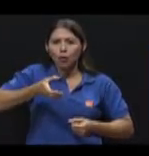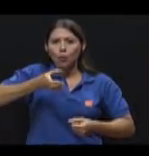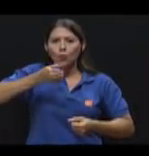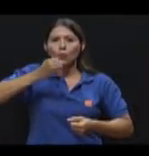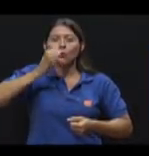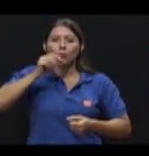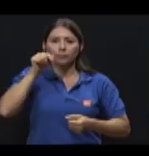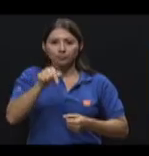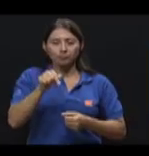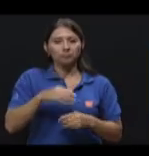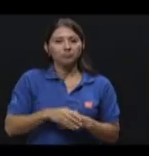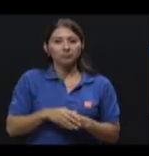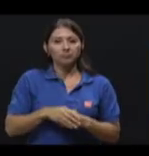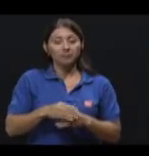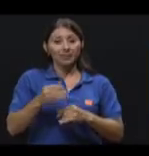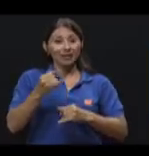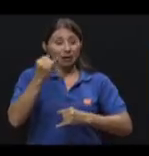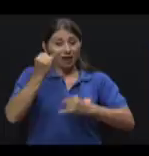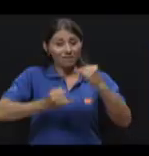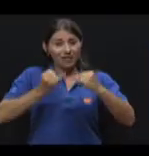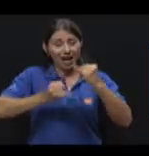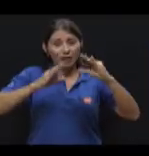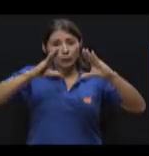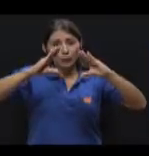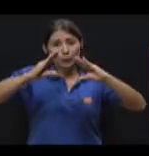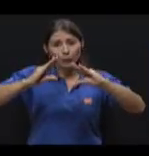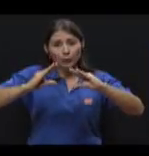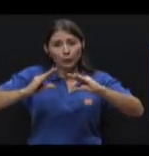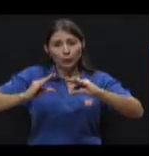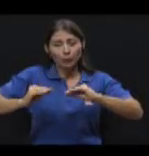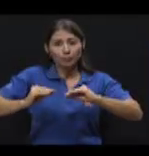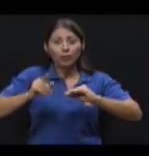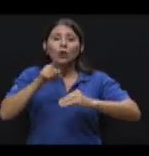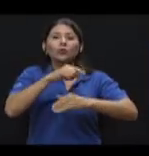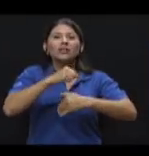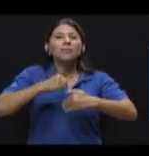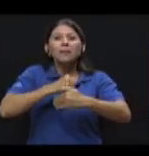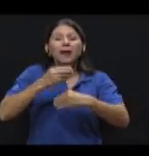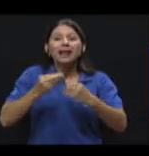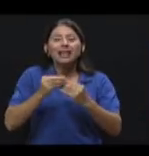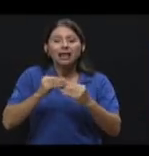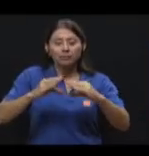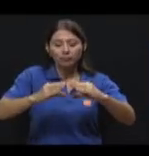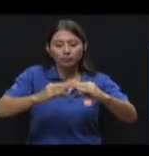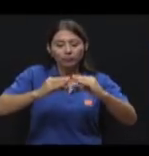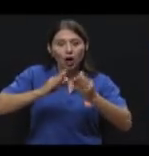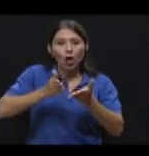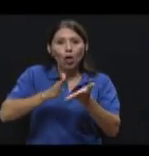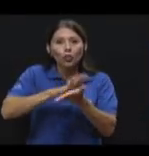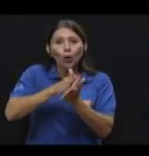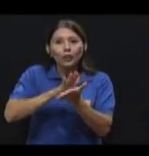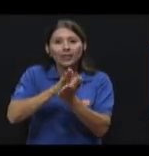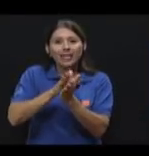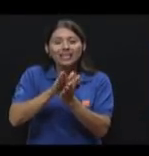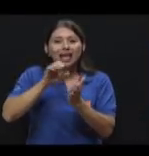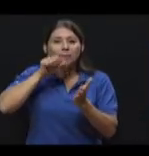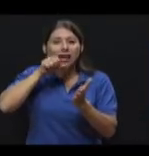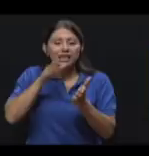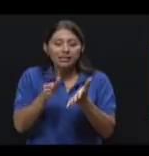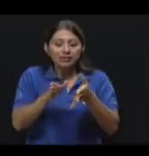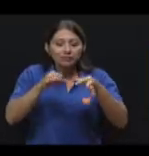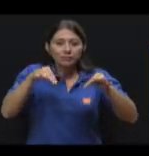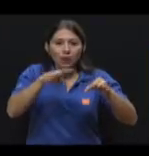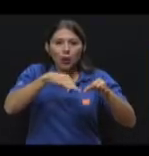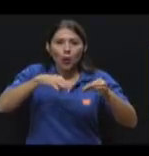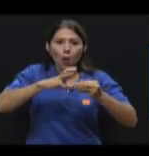fresas enteras al final del día para la cena preparen una quesadilla de hongos en tortilla de